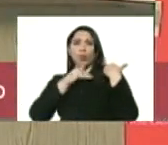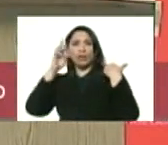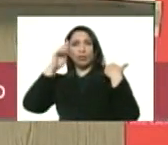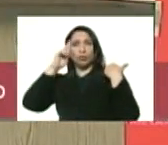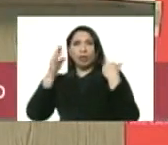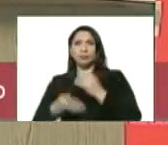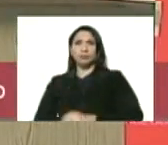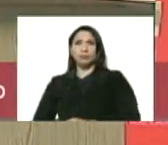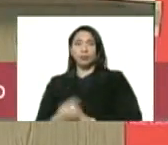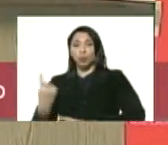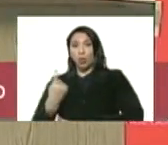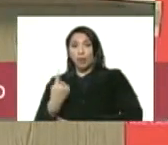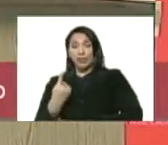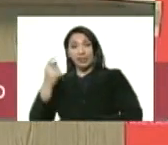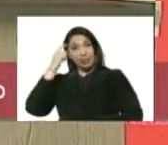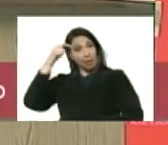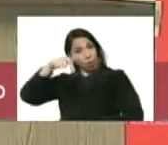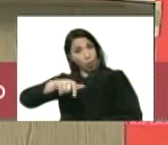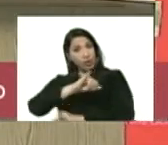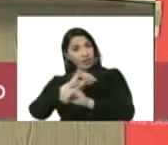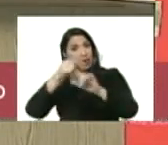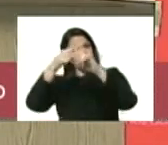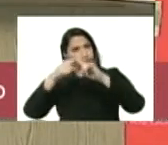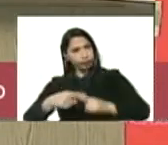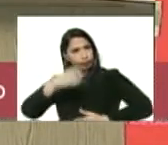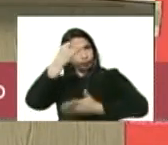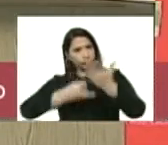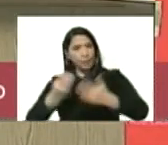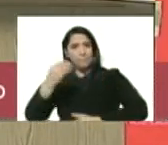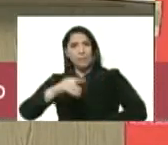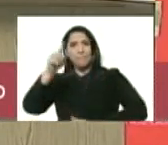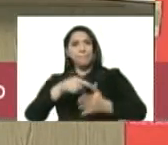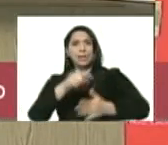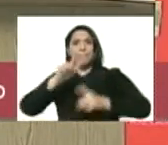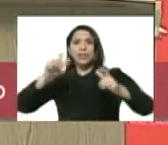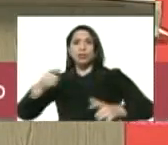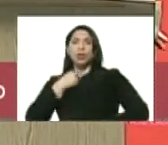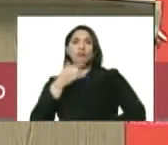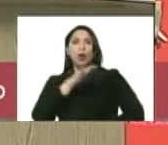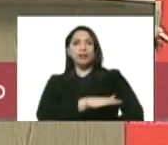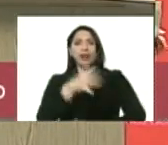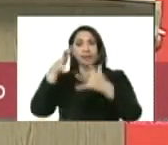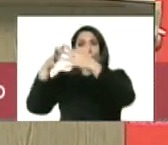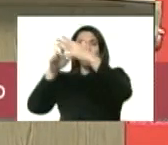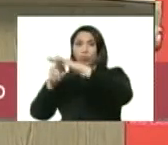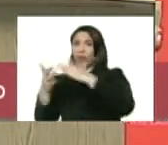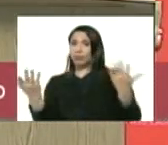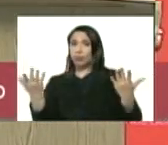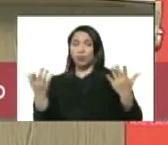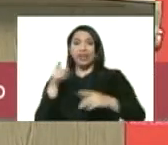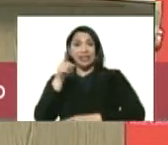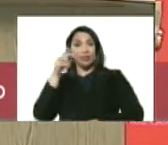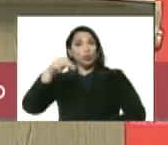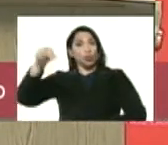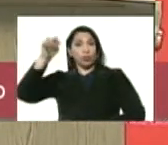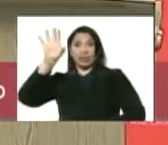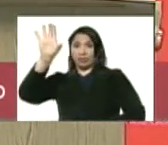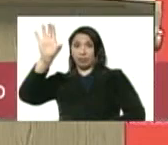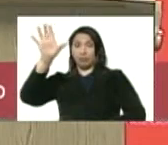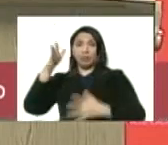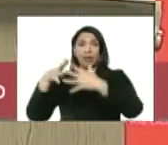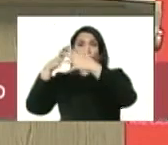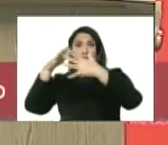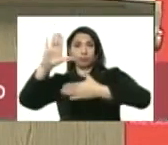irracionales. Solamente en el día de hoy ya se han registrado más de 1.000 personas fallecidas. Eso es en el norte de